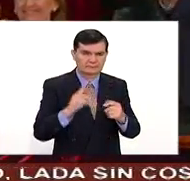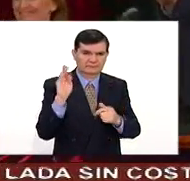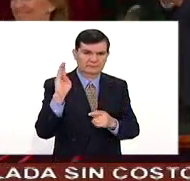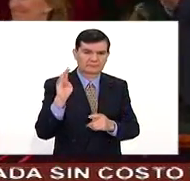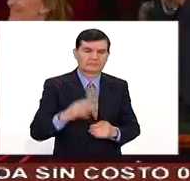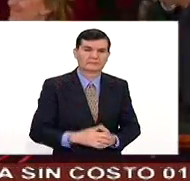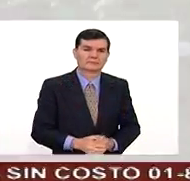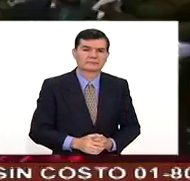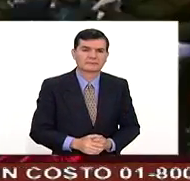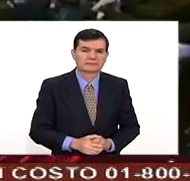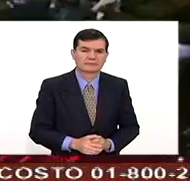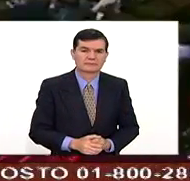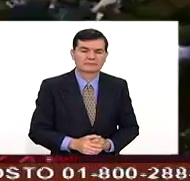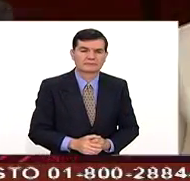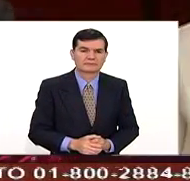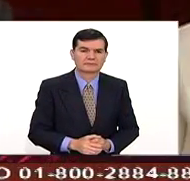narcotráfico.